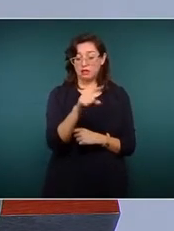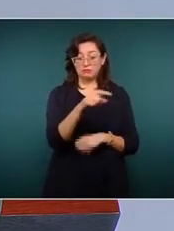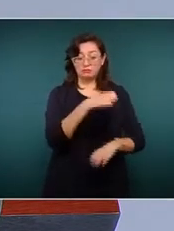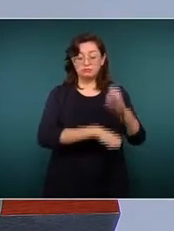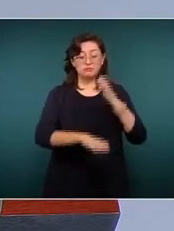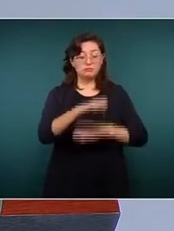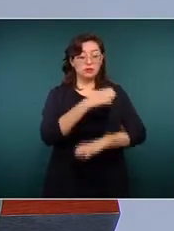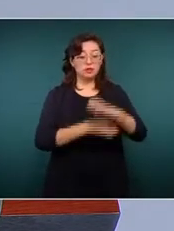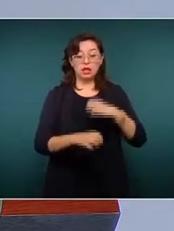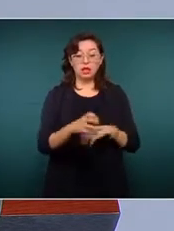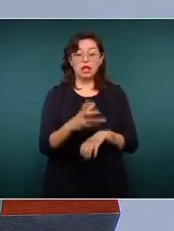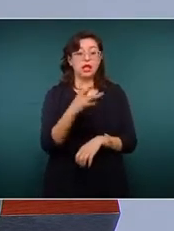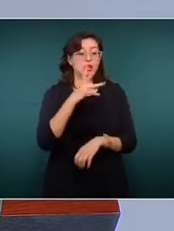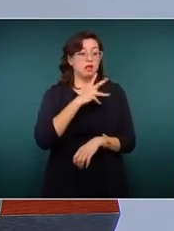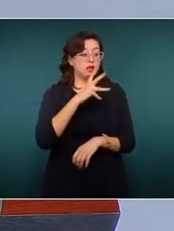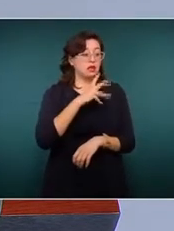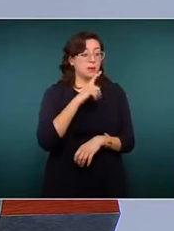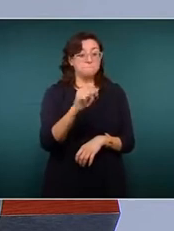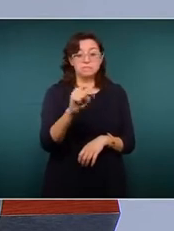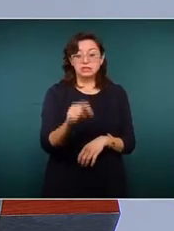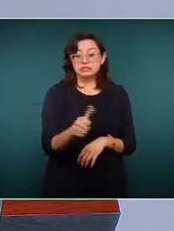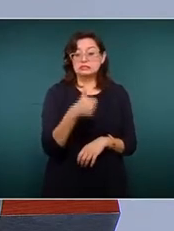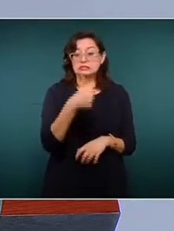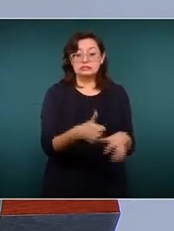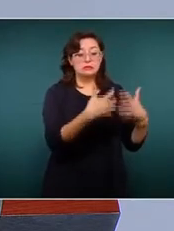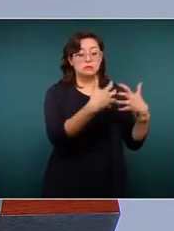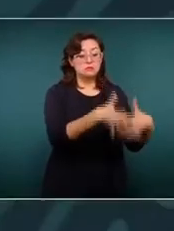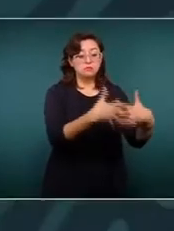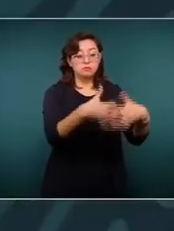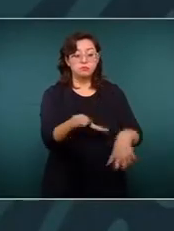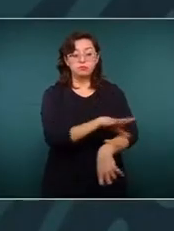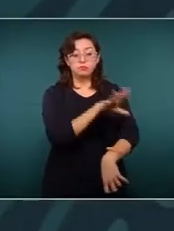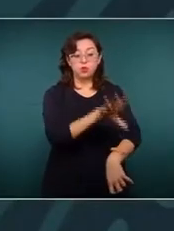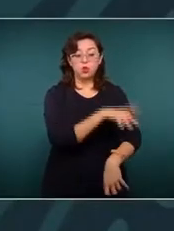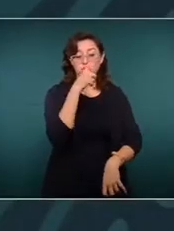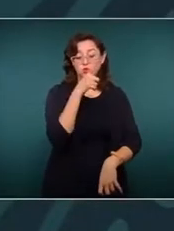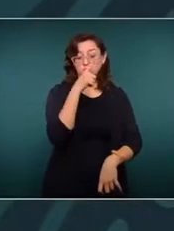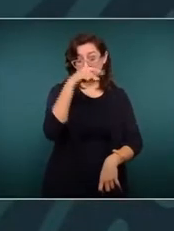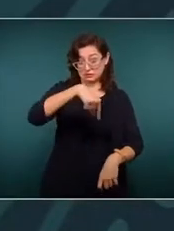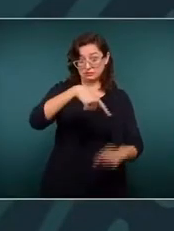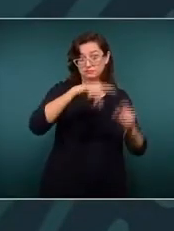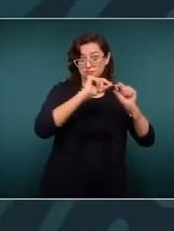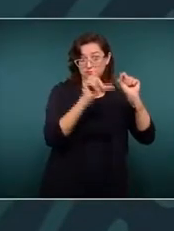pues tiene como 26 plantas en el país.